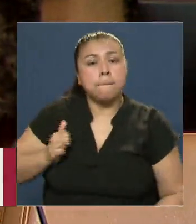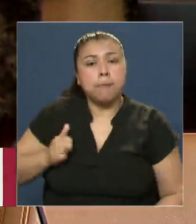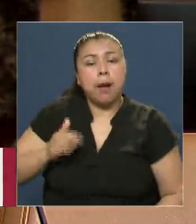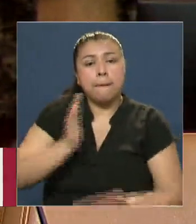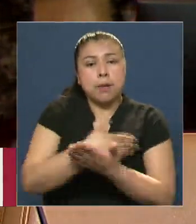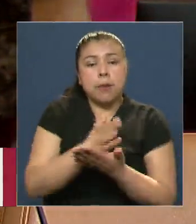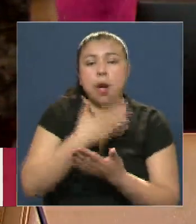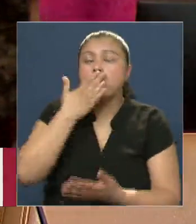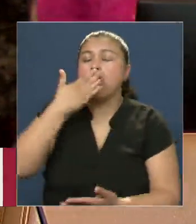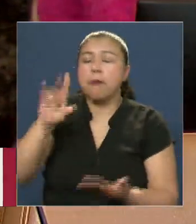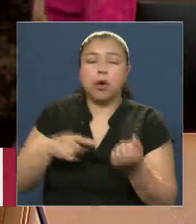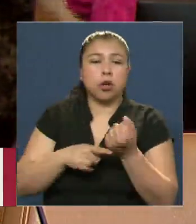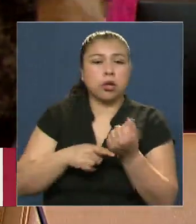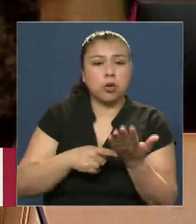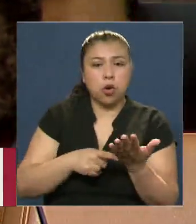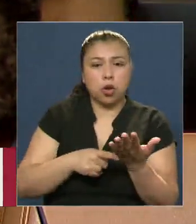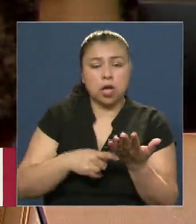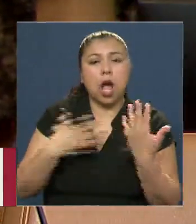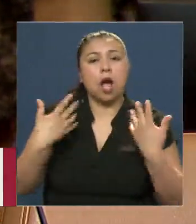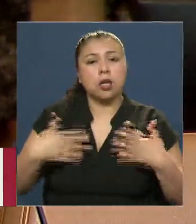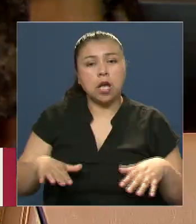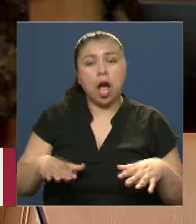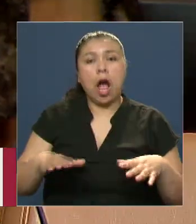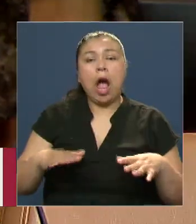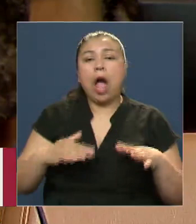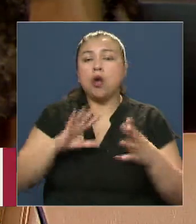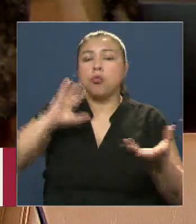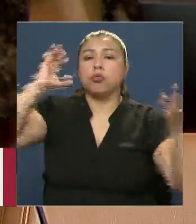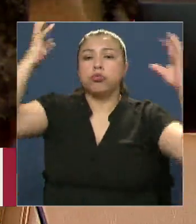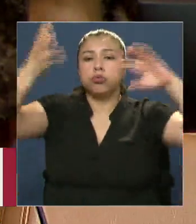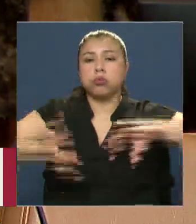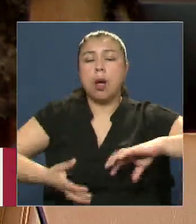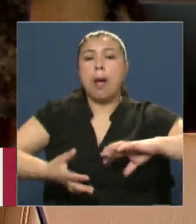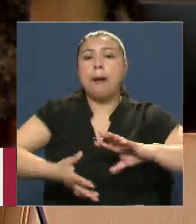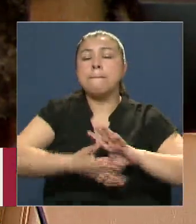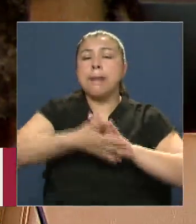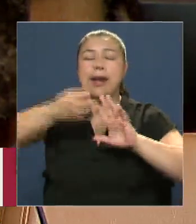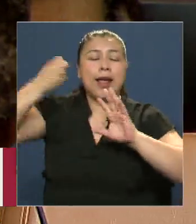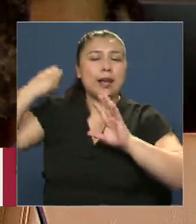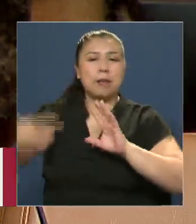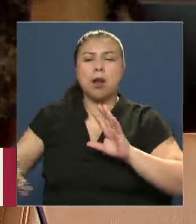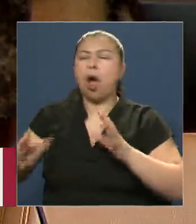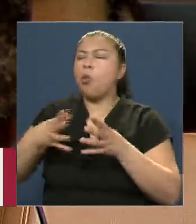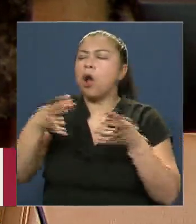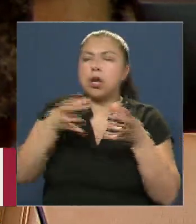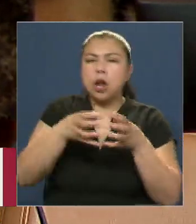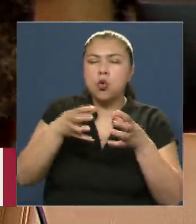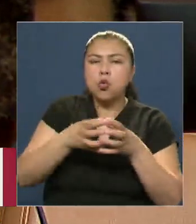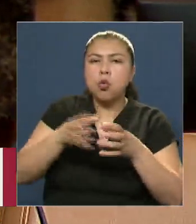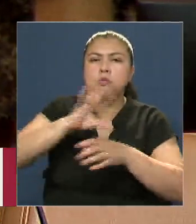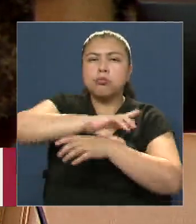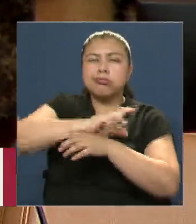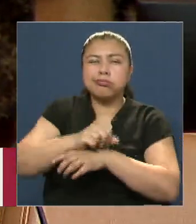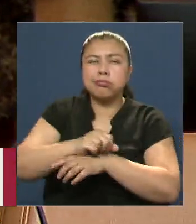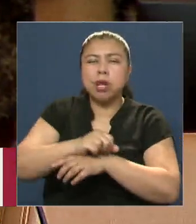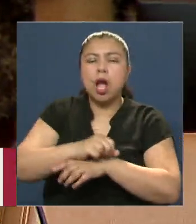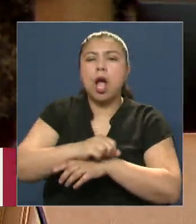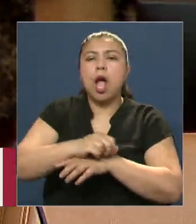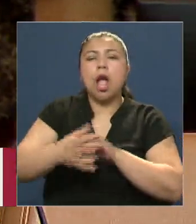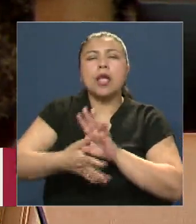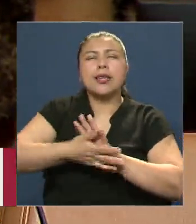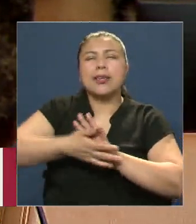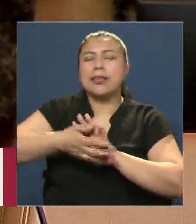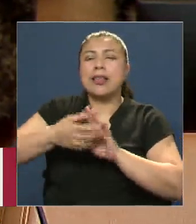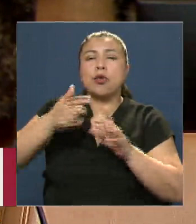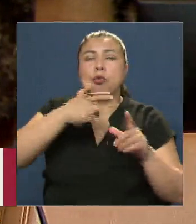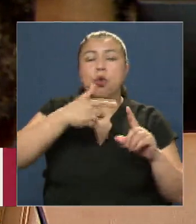preparadas con la mejor tecnología disponible a nivel mundial para desbaratar cualquier banda criminal que esté perturbando y menoscabando los